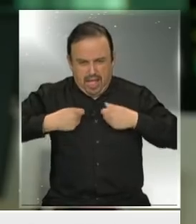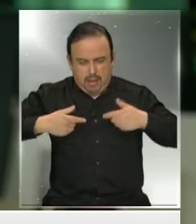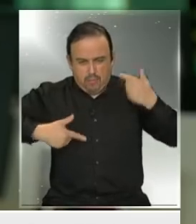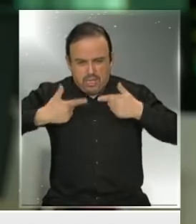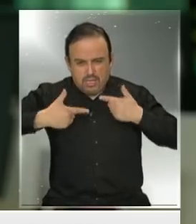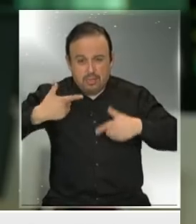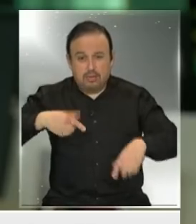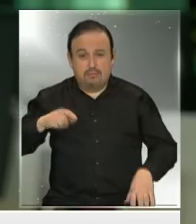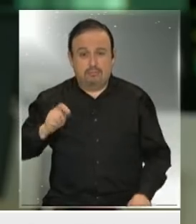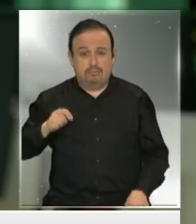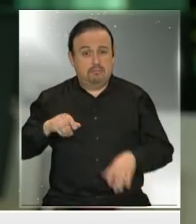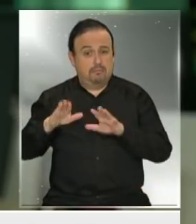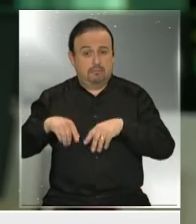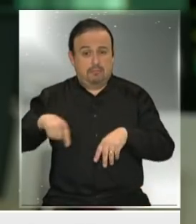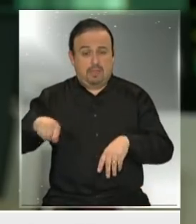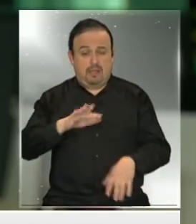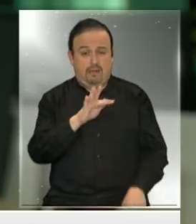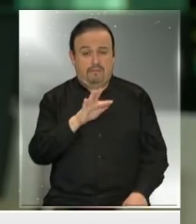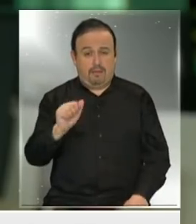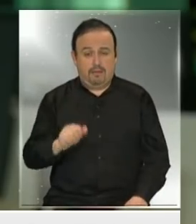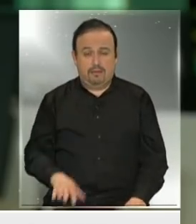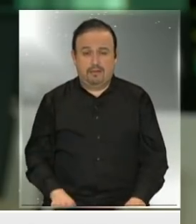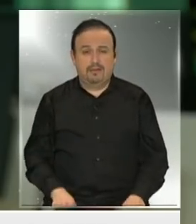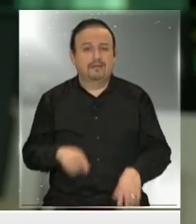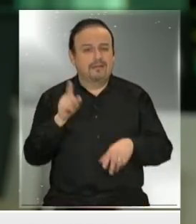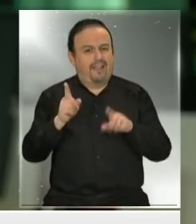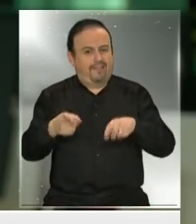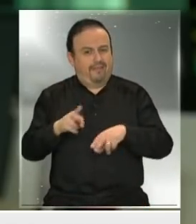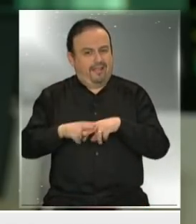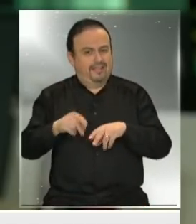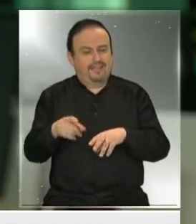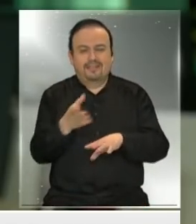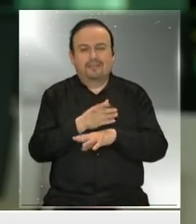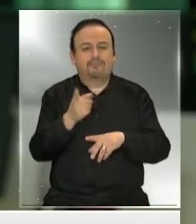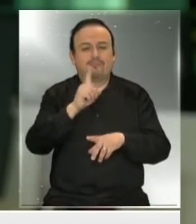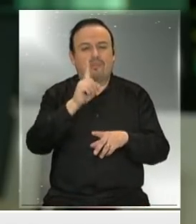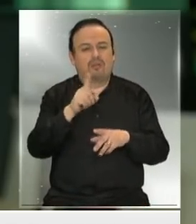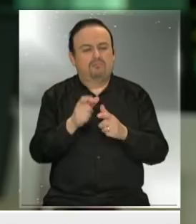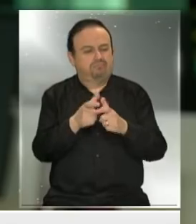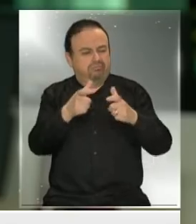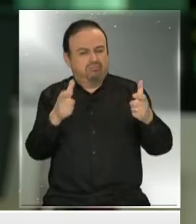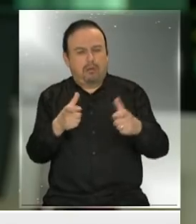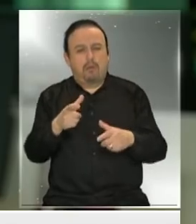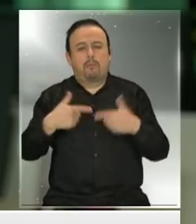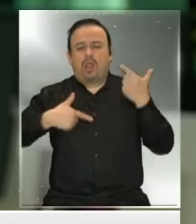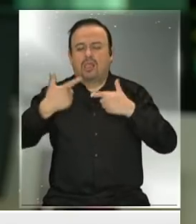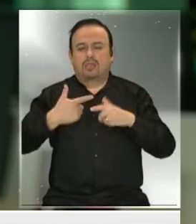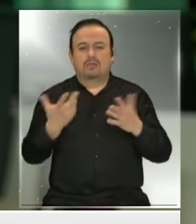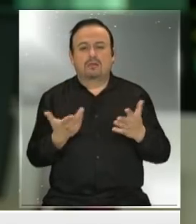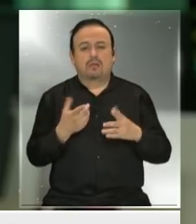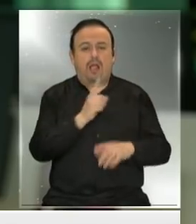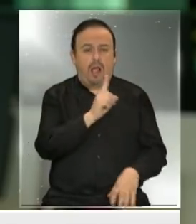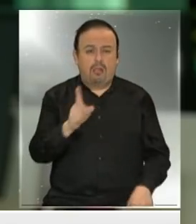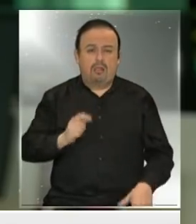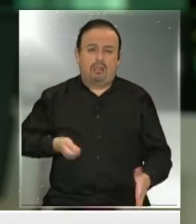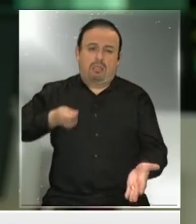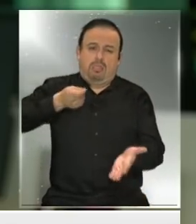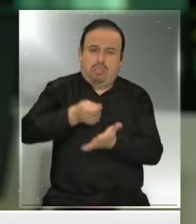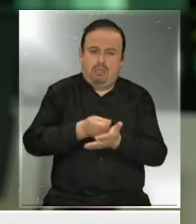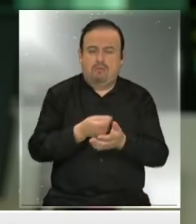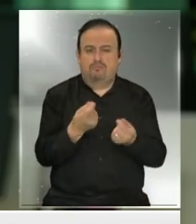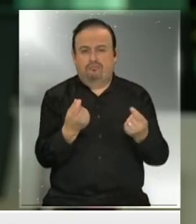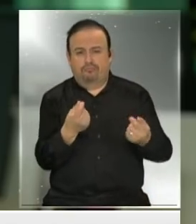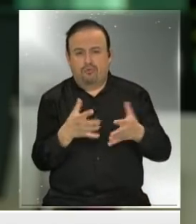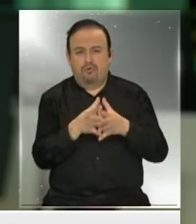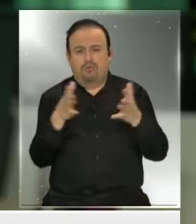son los mismos de frente amplio lo que tiene derecho a ello ha dicho saben que más no va a aumentar los políticos porque cada uno de ellos nos cuesta